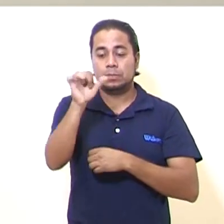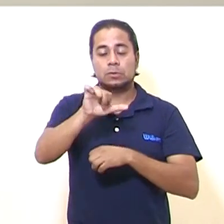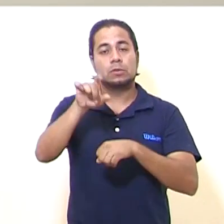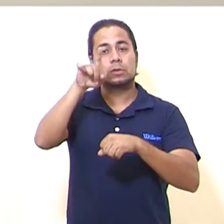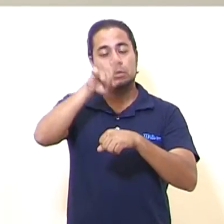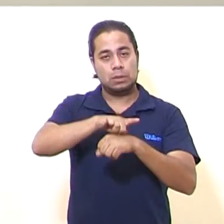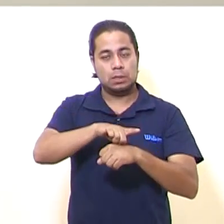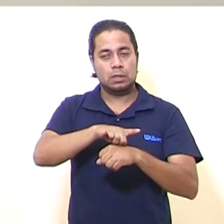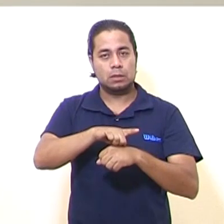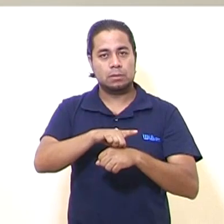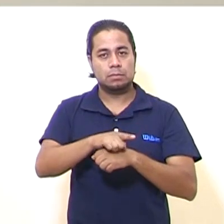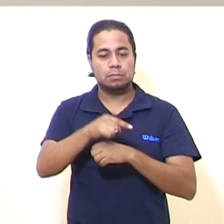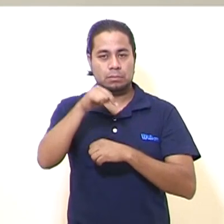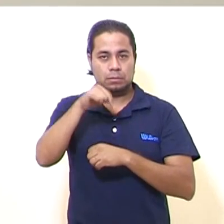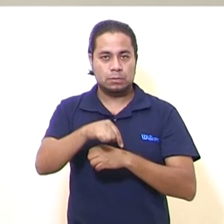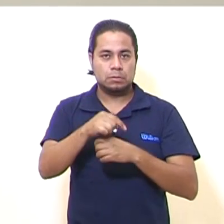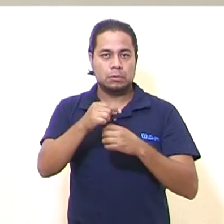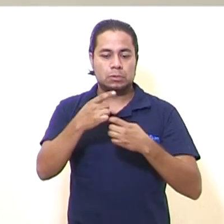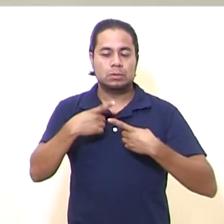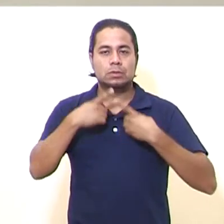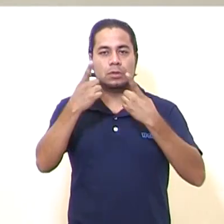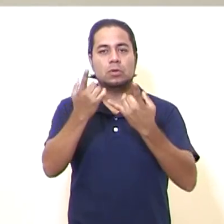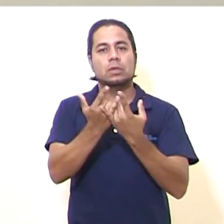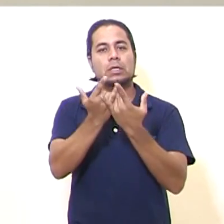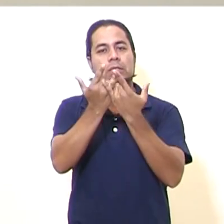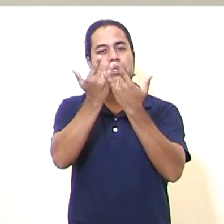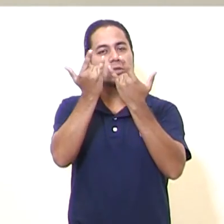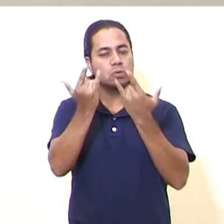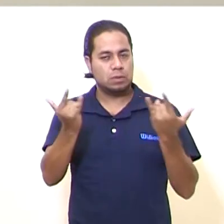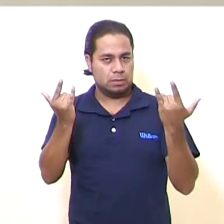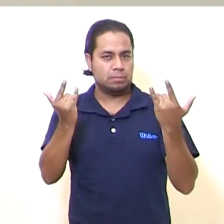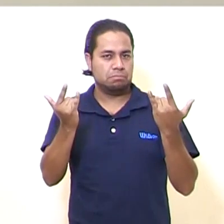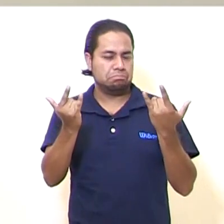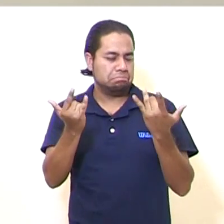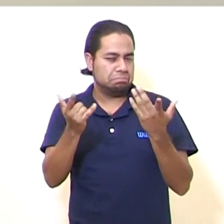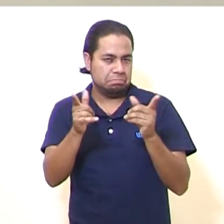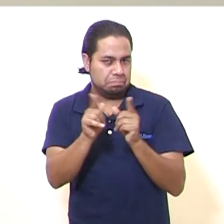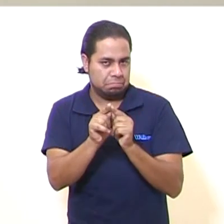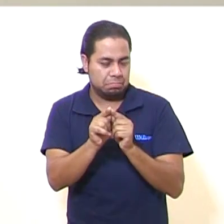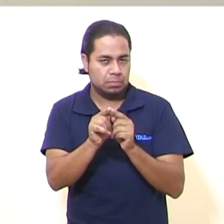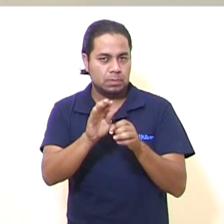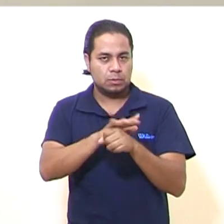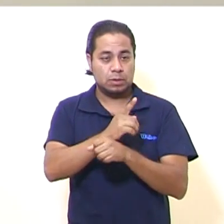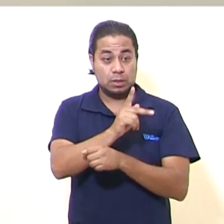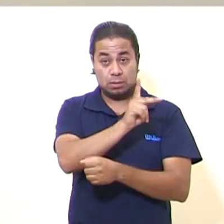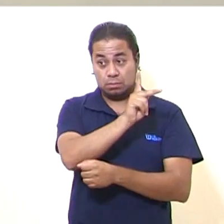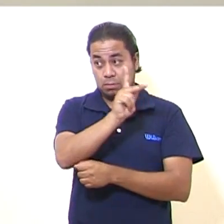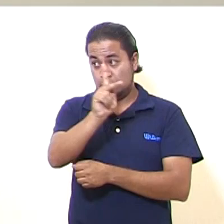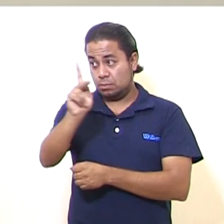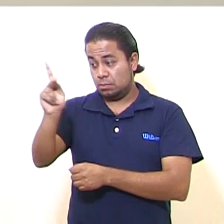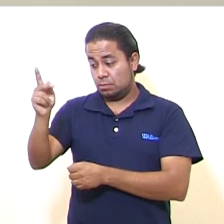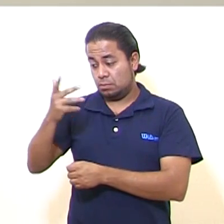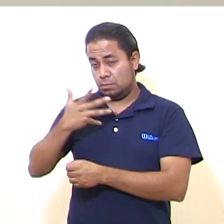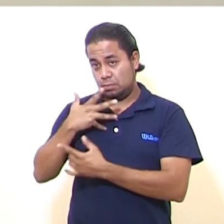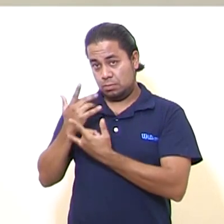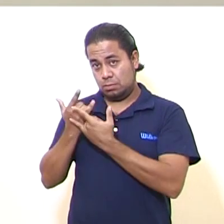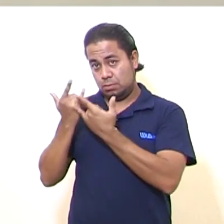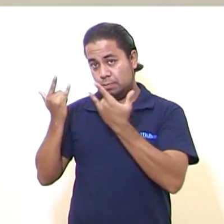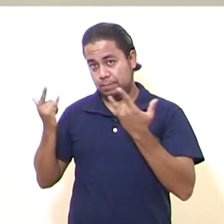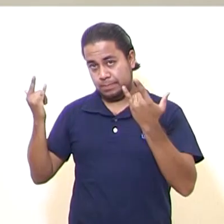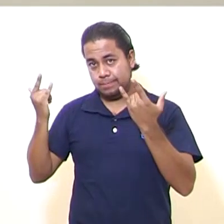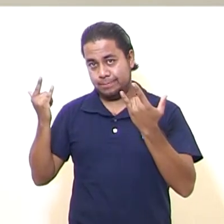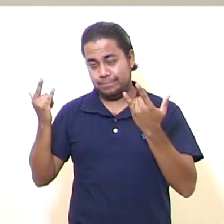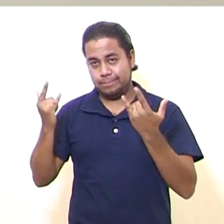te traigo una historia, porque todos tenemos una historia. La